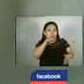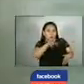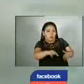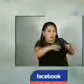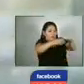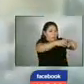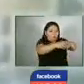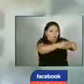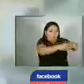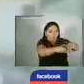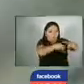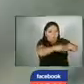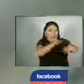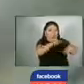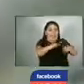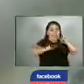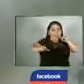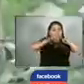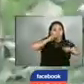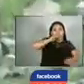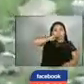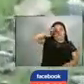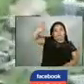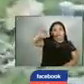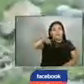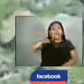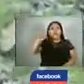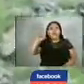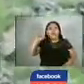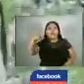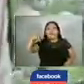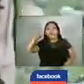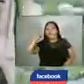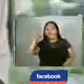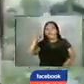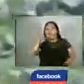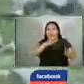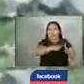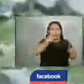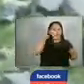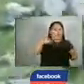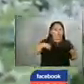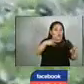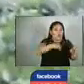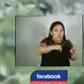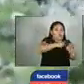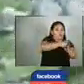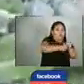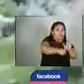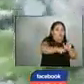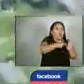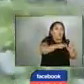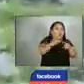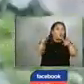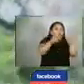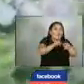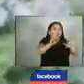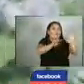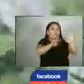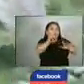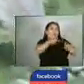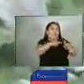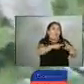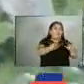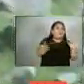Ayman al-Zawahiri, líder del grupo terrorista Al-Qaeda. Zawahiri, un médico y cirujano egipcio de 71 años, ayudó